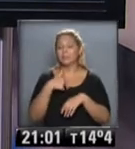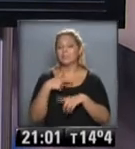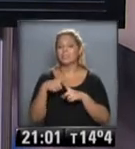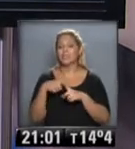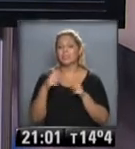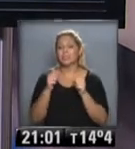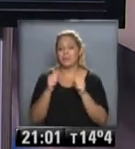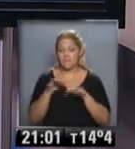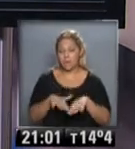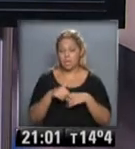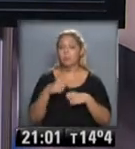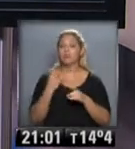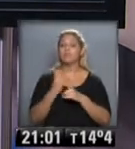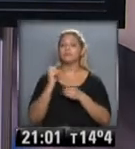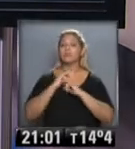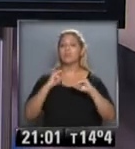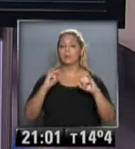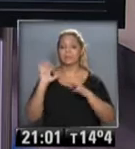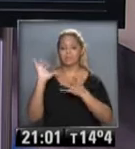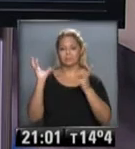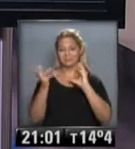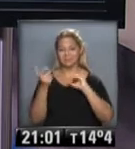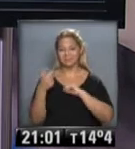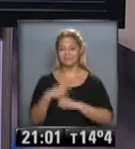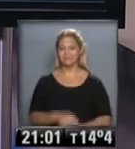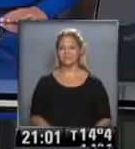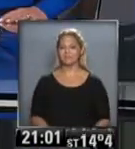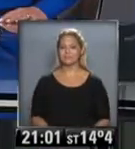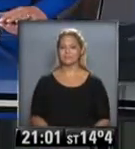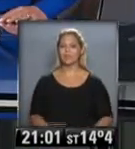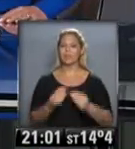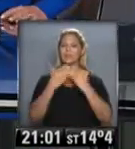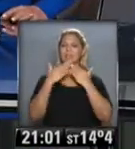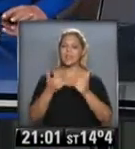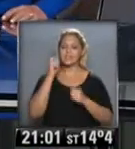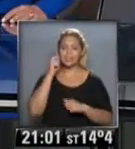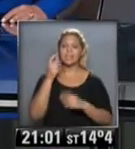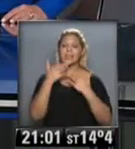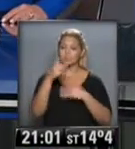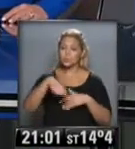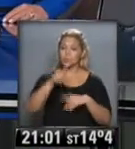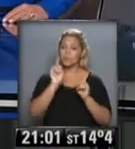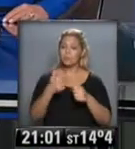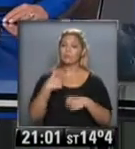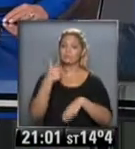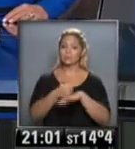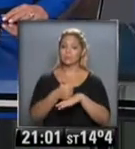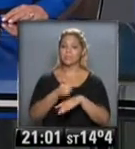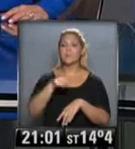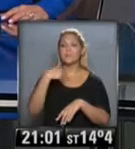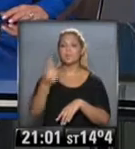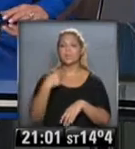sensación térmica. Como siempre, la información la brinda el Servicio Meteorológico Nacional. Muchas gracias a Gaby, a ustedes por supuesto por estar allí. Los